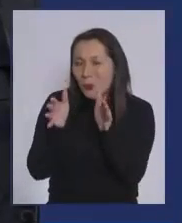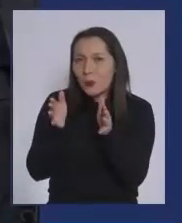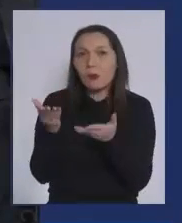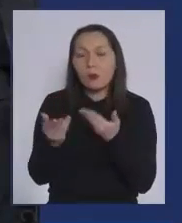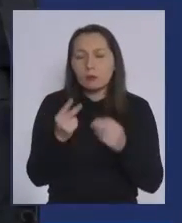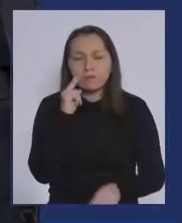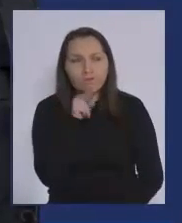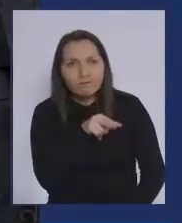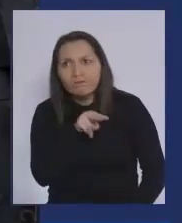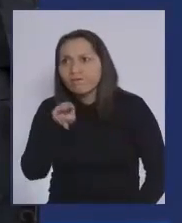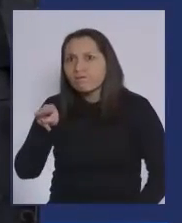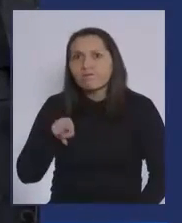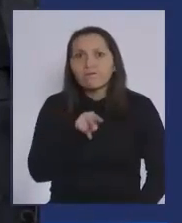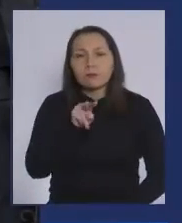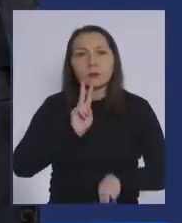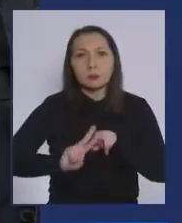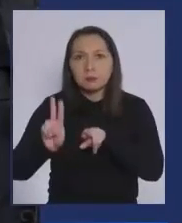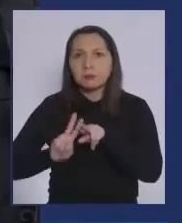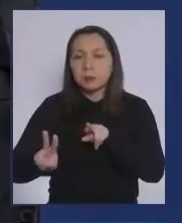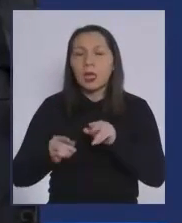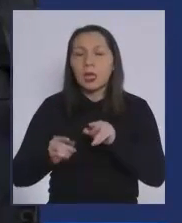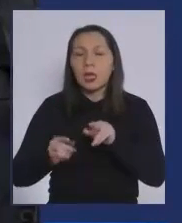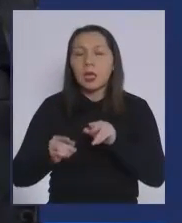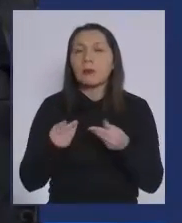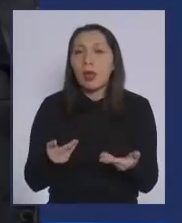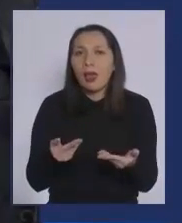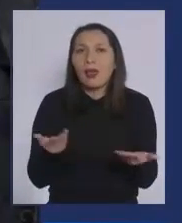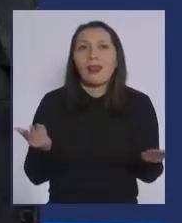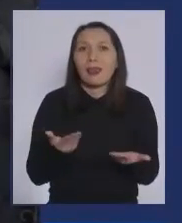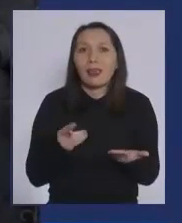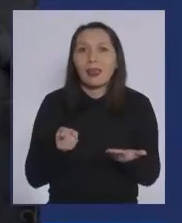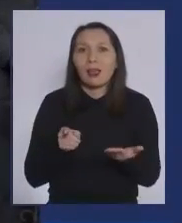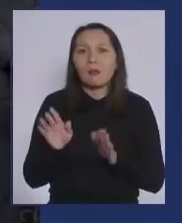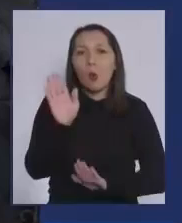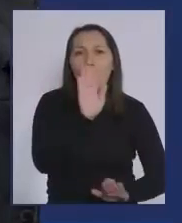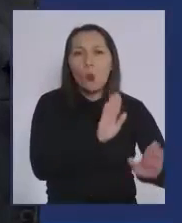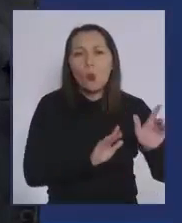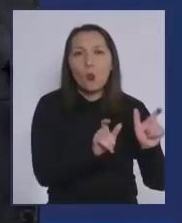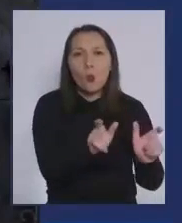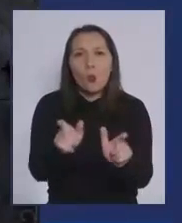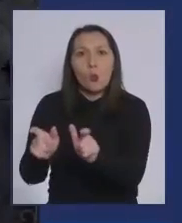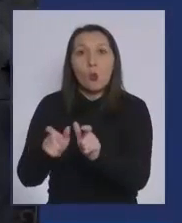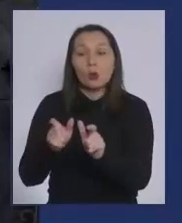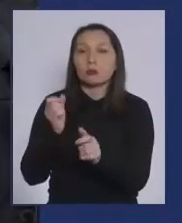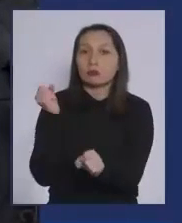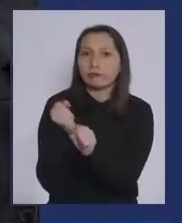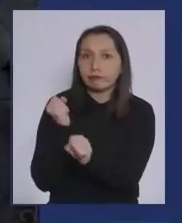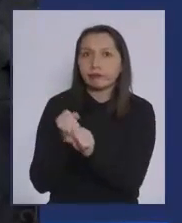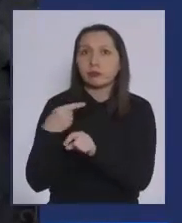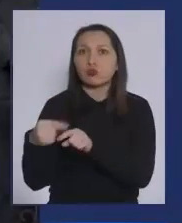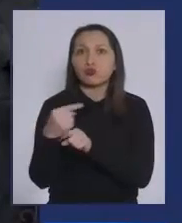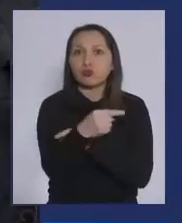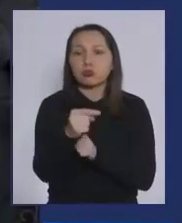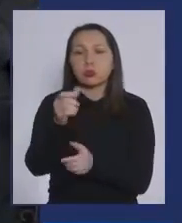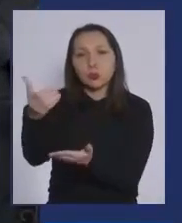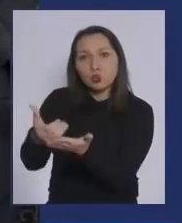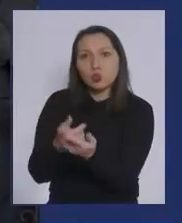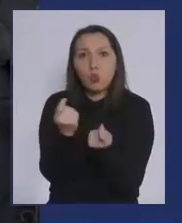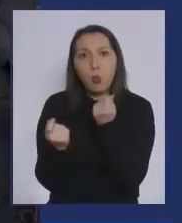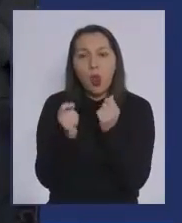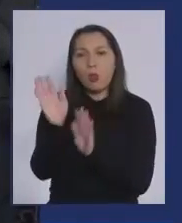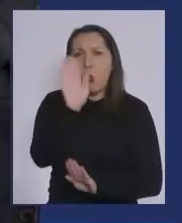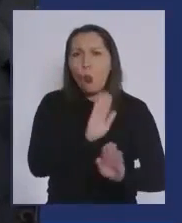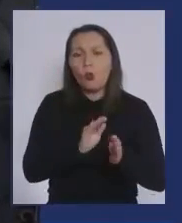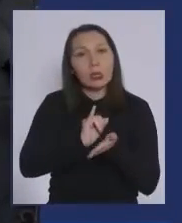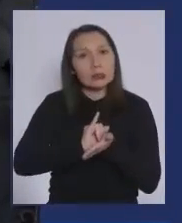levantar la vista y prepararse para proteger los empleos y los ingresos en